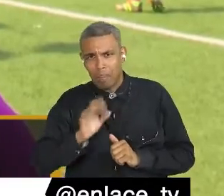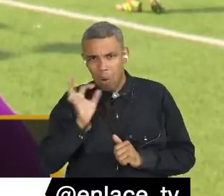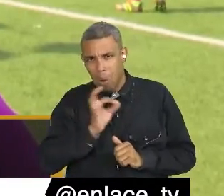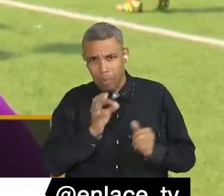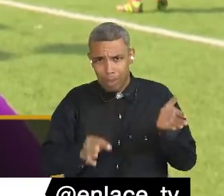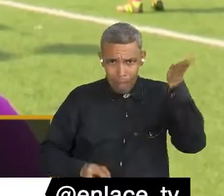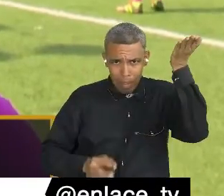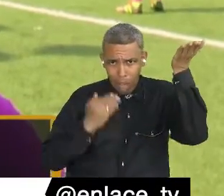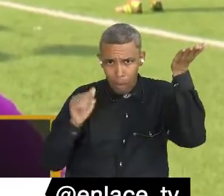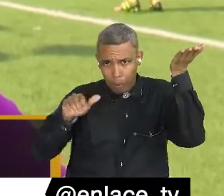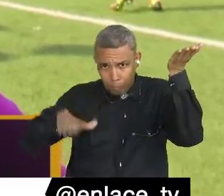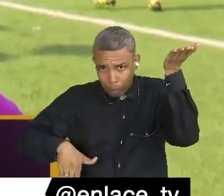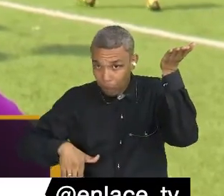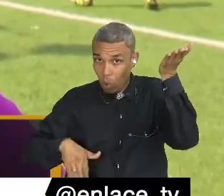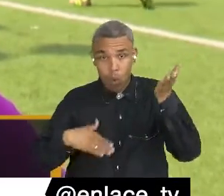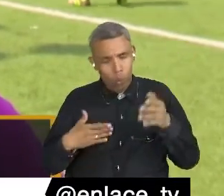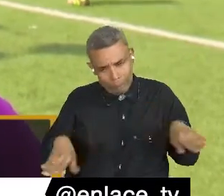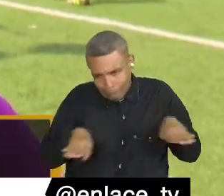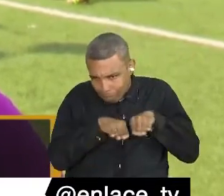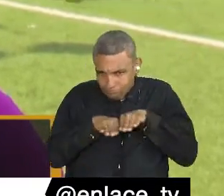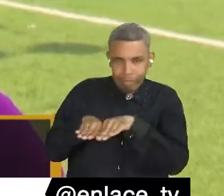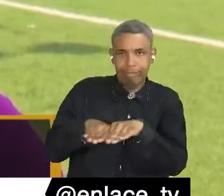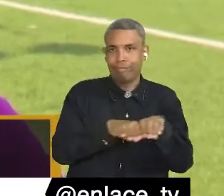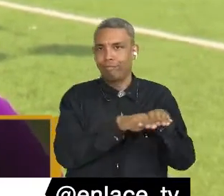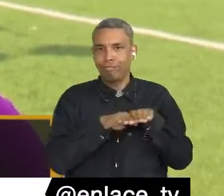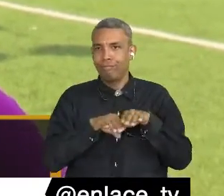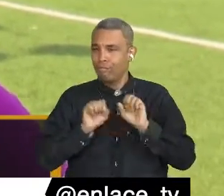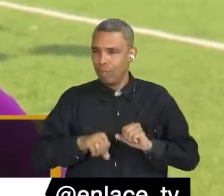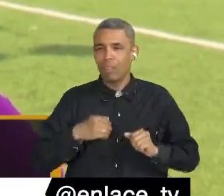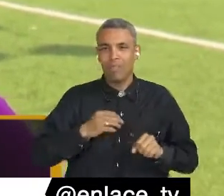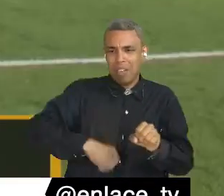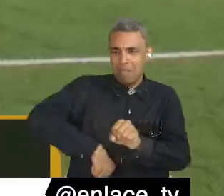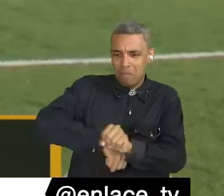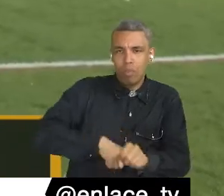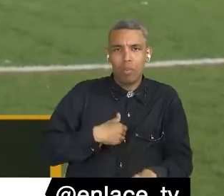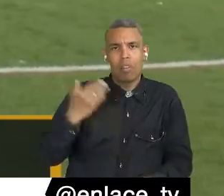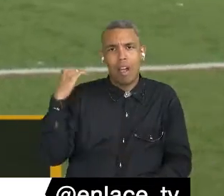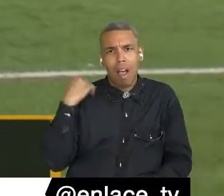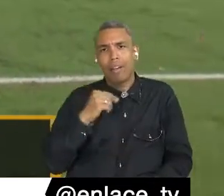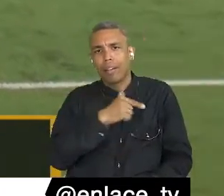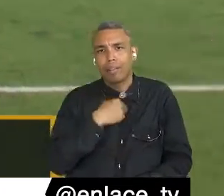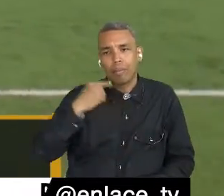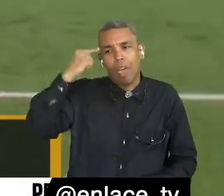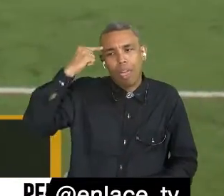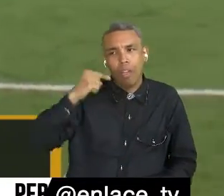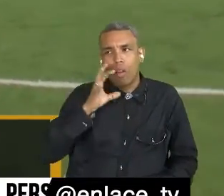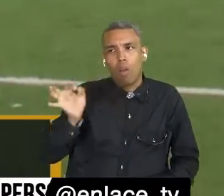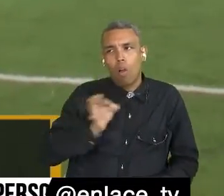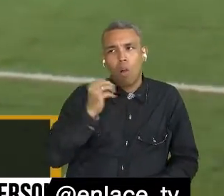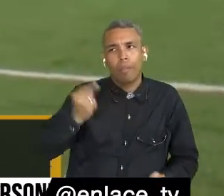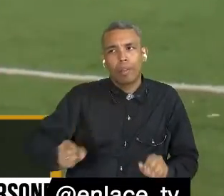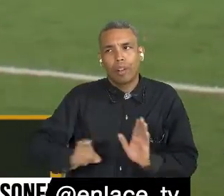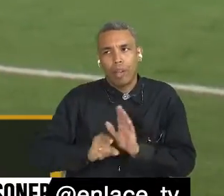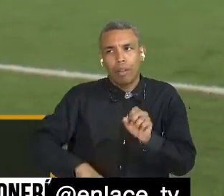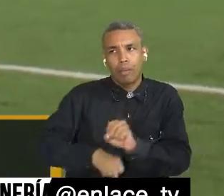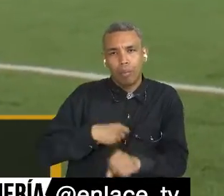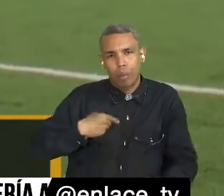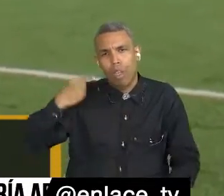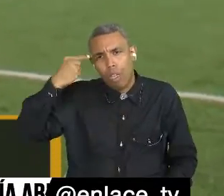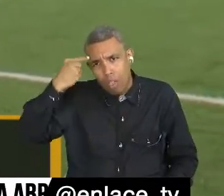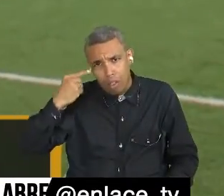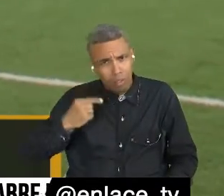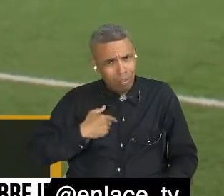la posibilidad de salir adelante con el fútbol, que anteriormente solo estaba dispuesto para los hombres. Y creo que es rescatar eso,